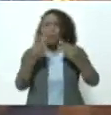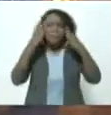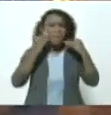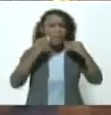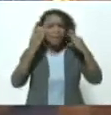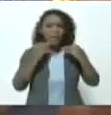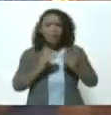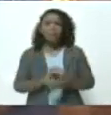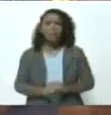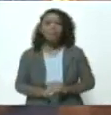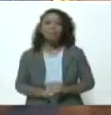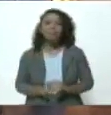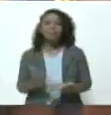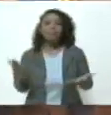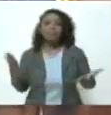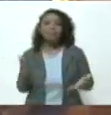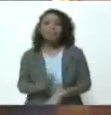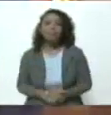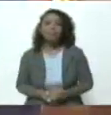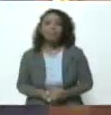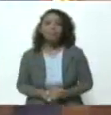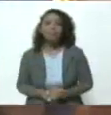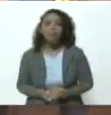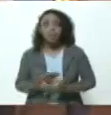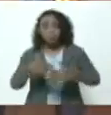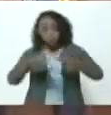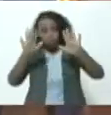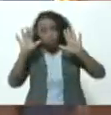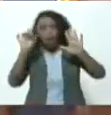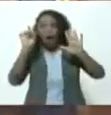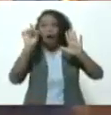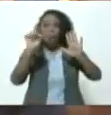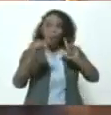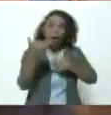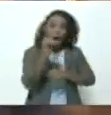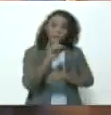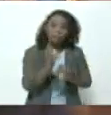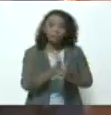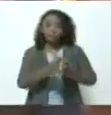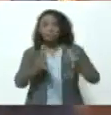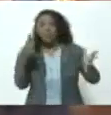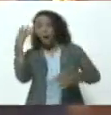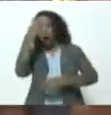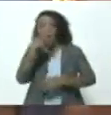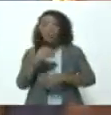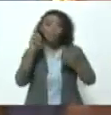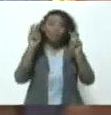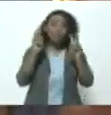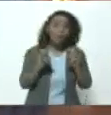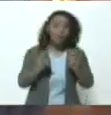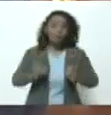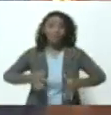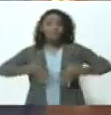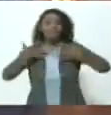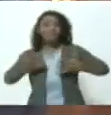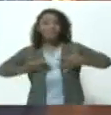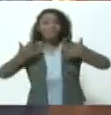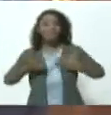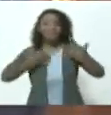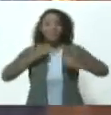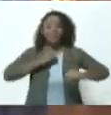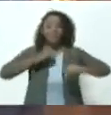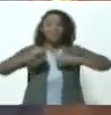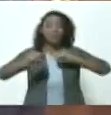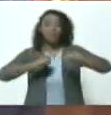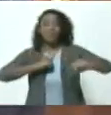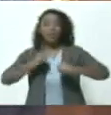experiencia y, por supuesto, también una cantidad de gente joven, nueva, con entusiasmo y con ganas,